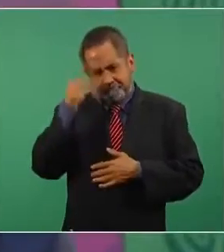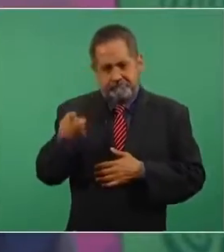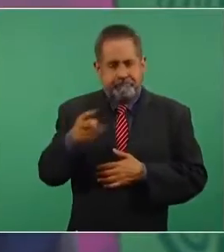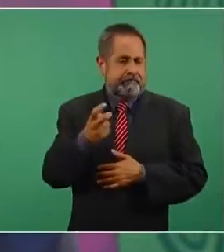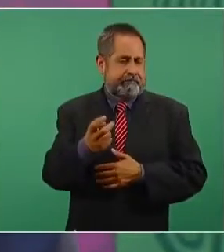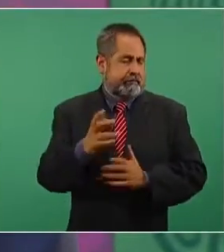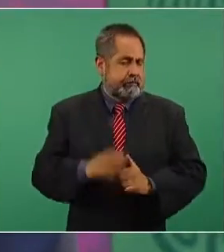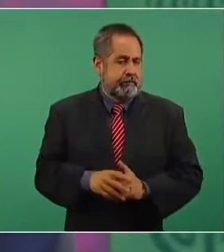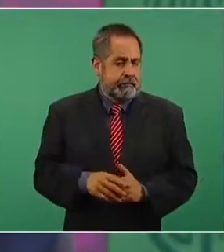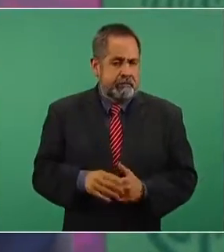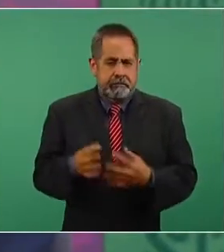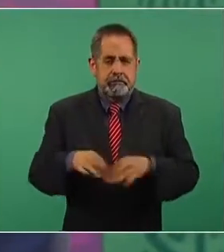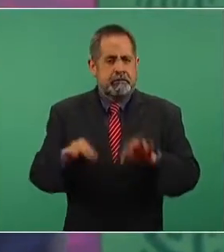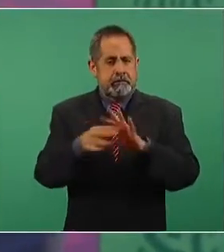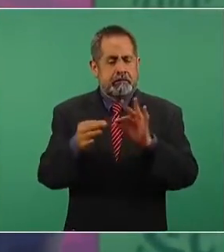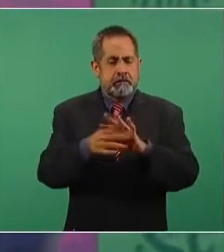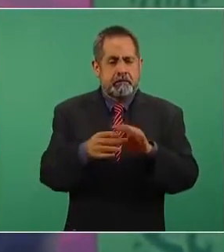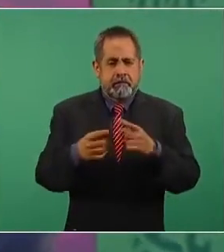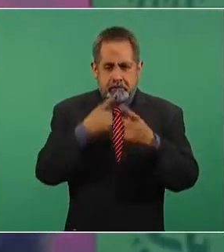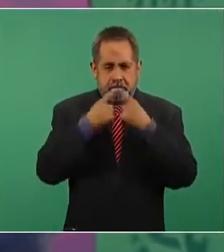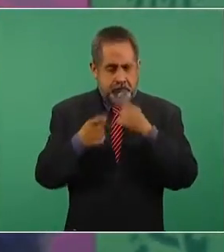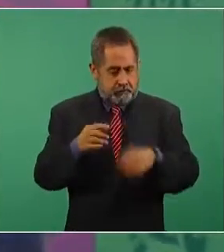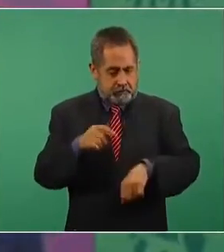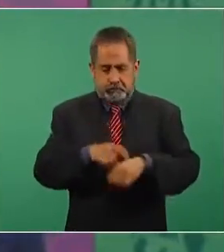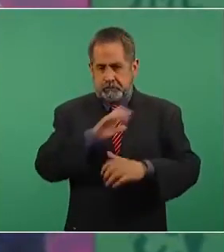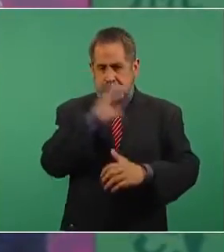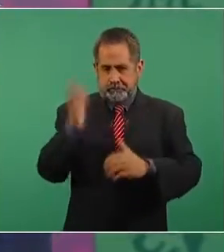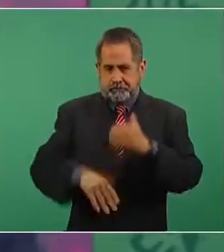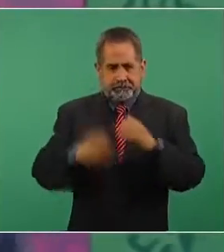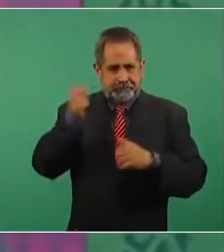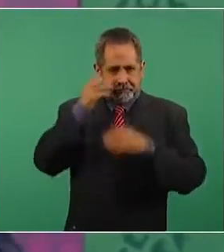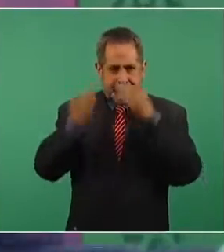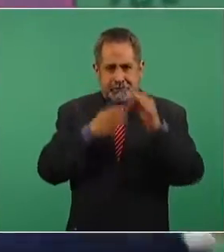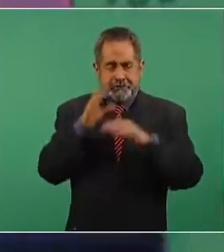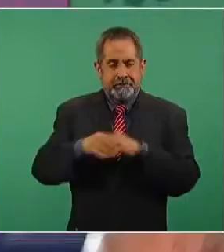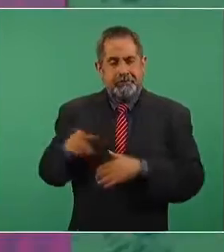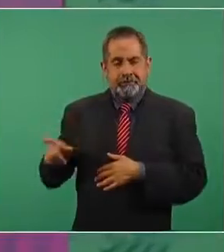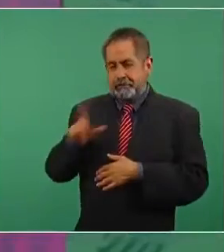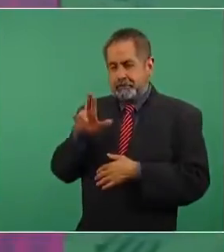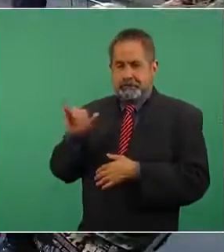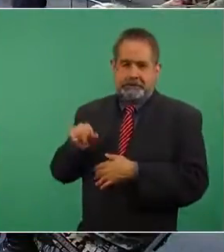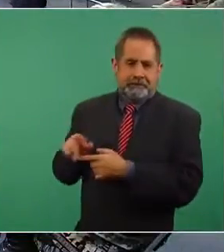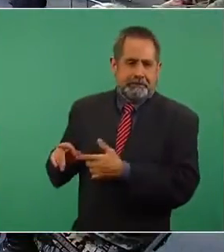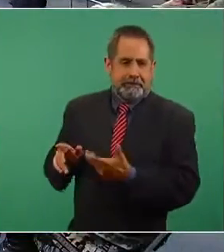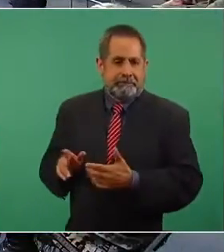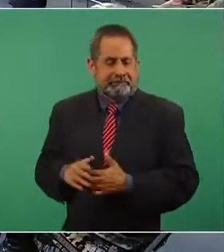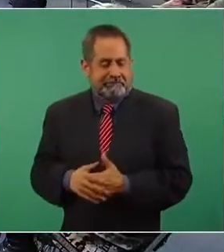importante. Ya con esto vamos a terminar la conferencia, porque ya Luis